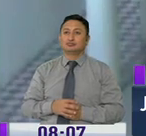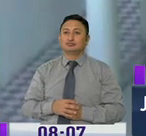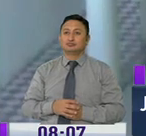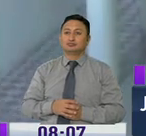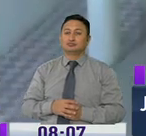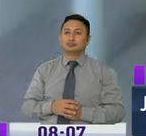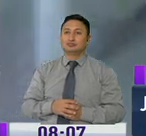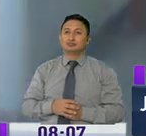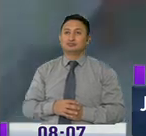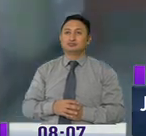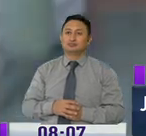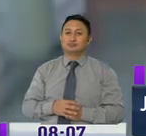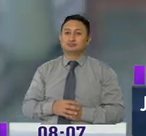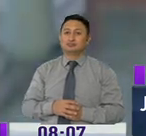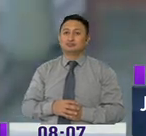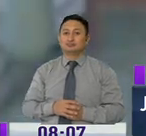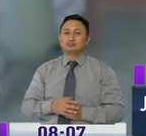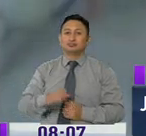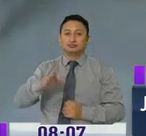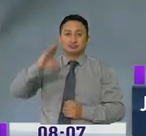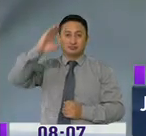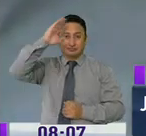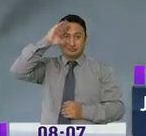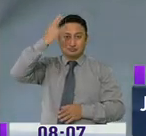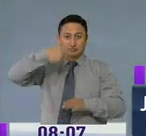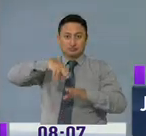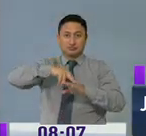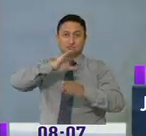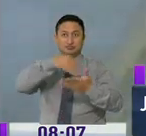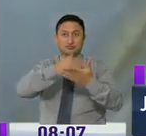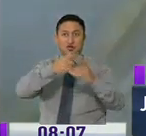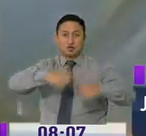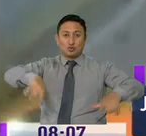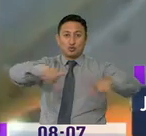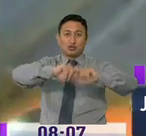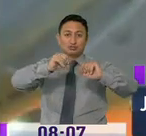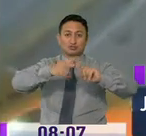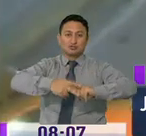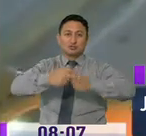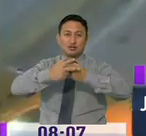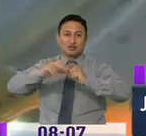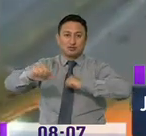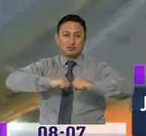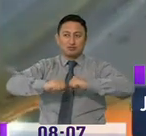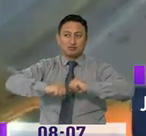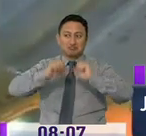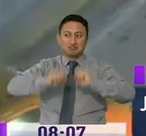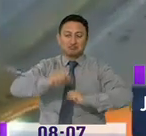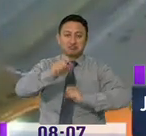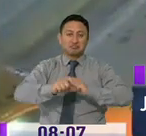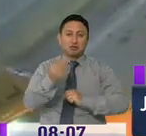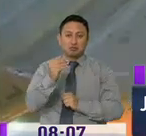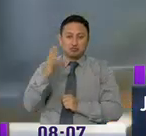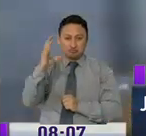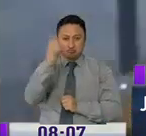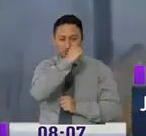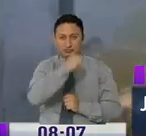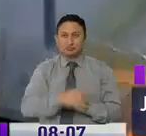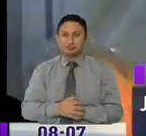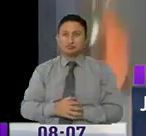De ahí que elementos de la Policía Nacional llegaron hasta el punto y ejecutaron operativos para poder dar con los jóvenes.